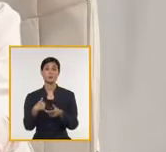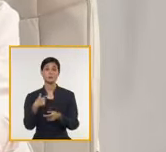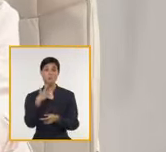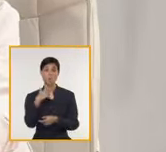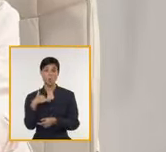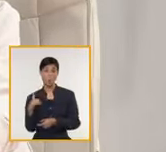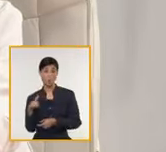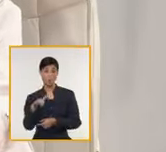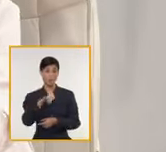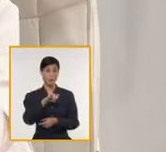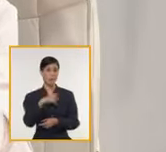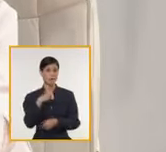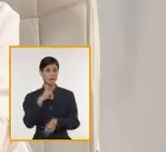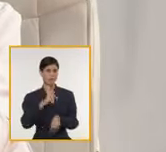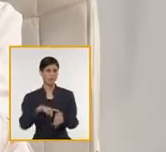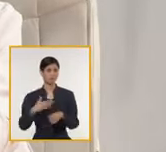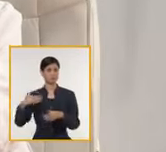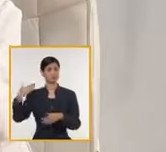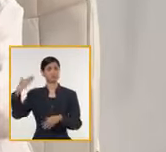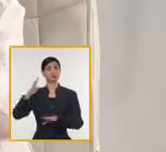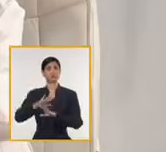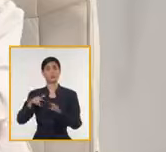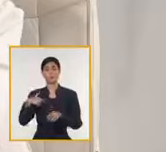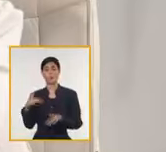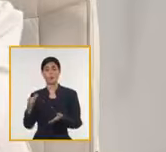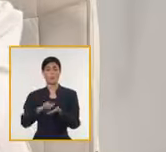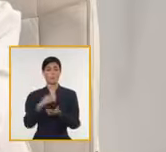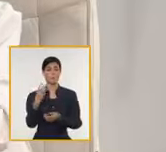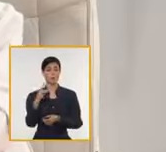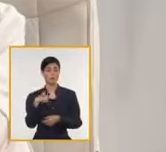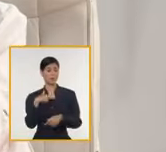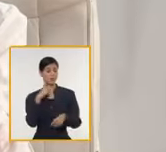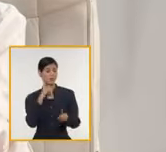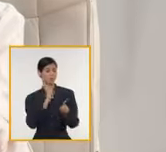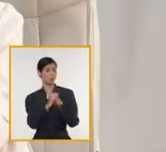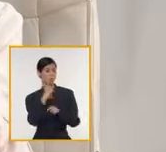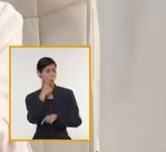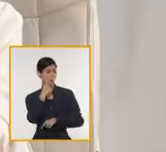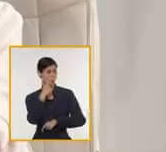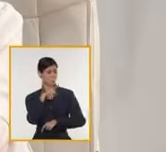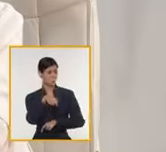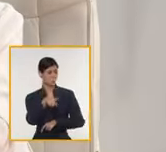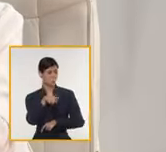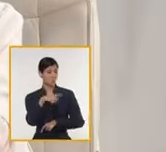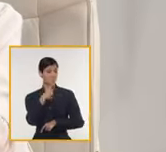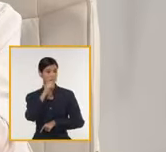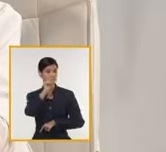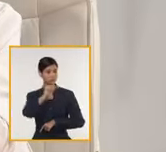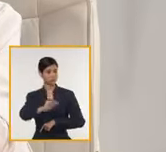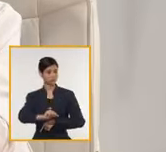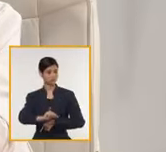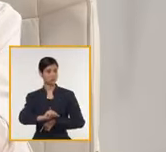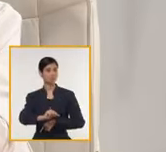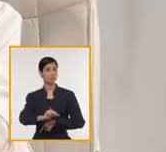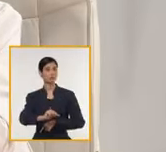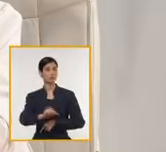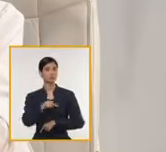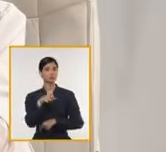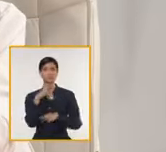la primera vez hace muchísimo tiempo, ya era un político con muy poco prestigio, por cierto, por determinados